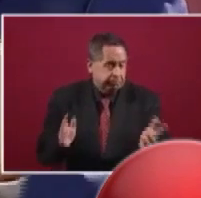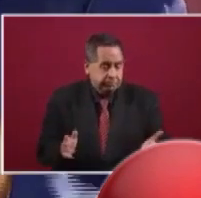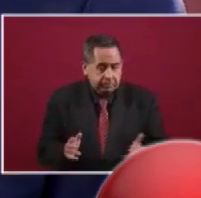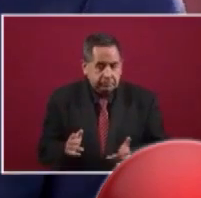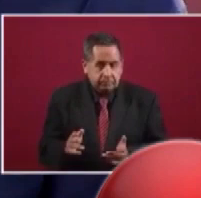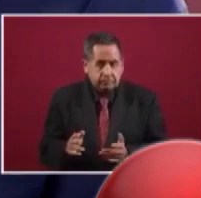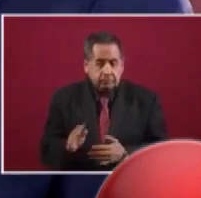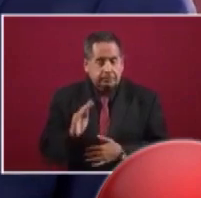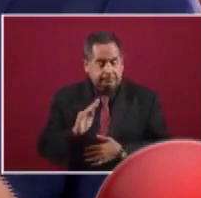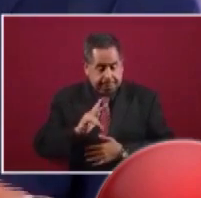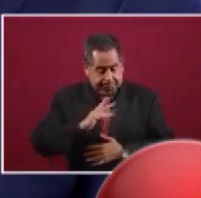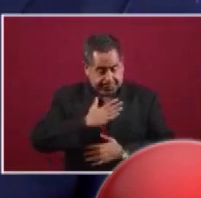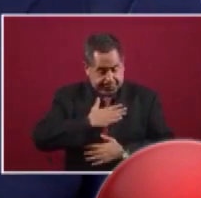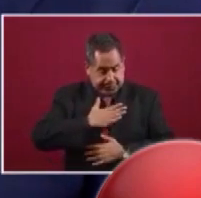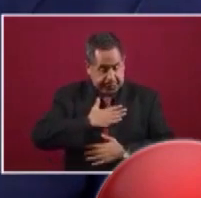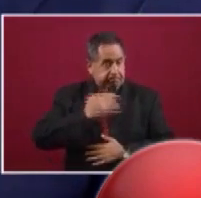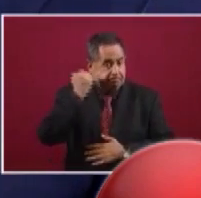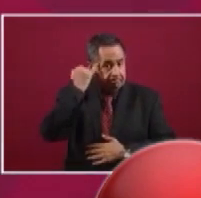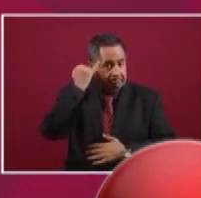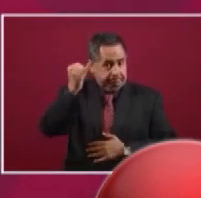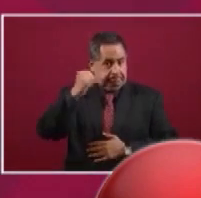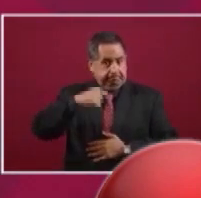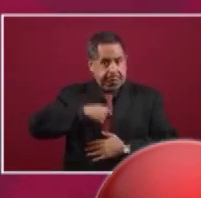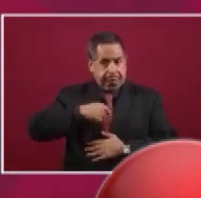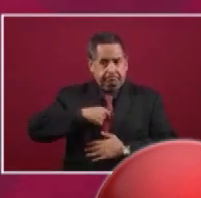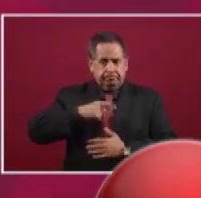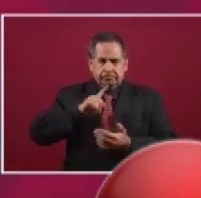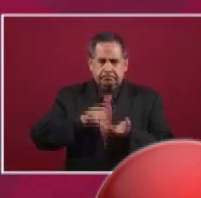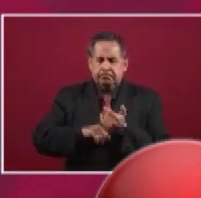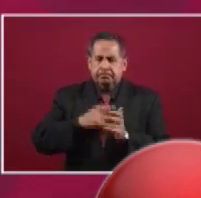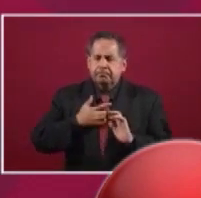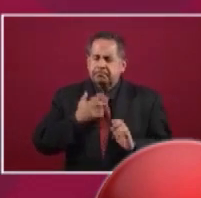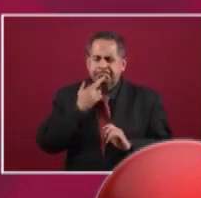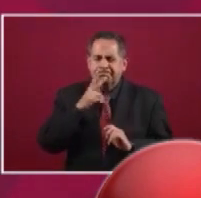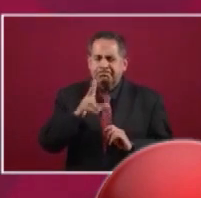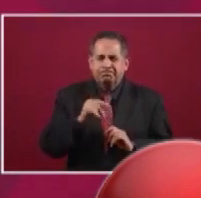pero que en mi criterio era mejor